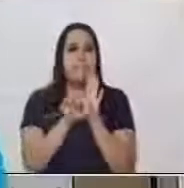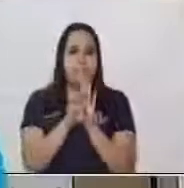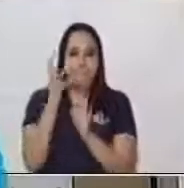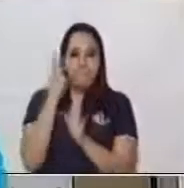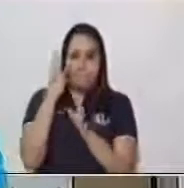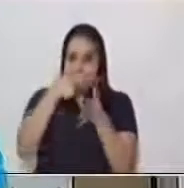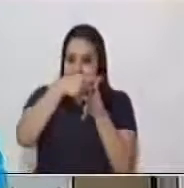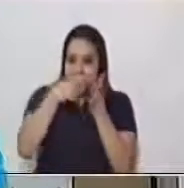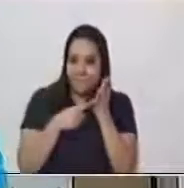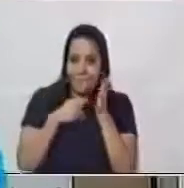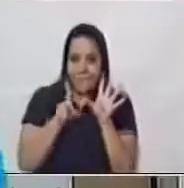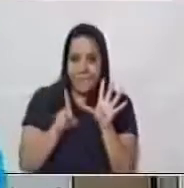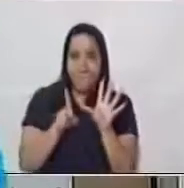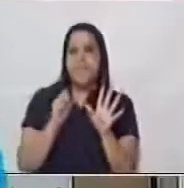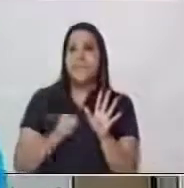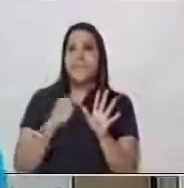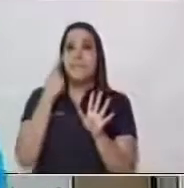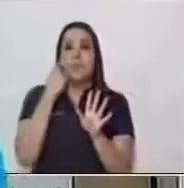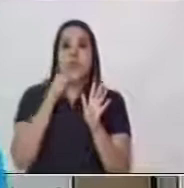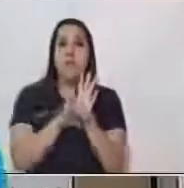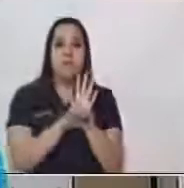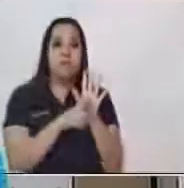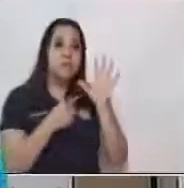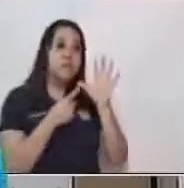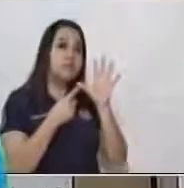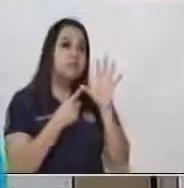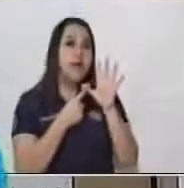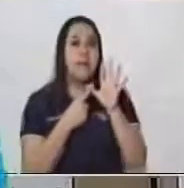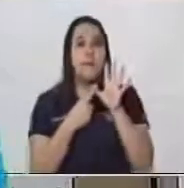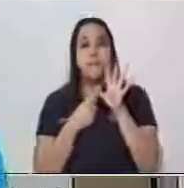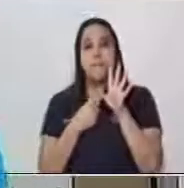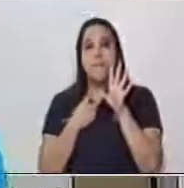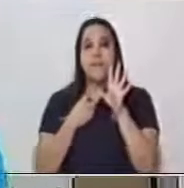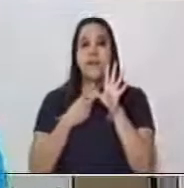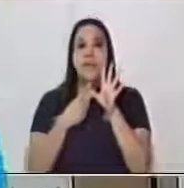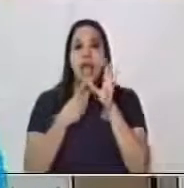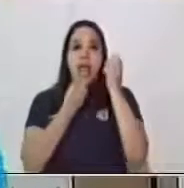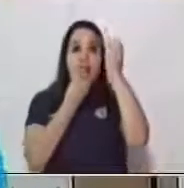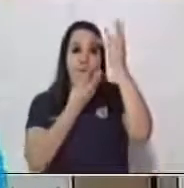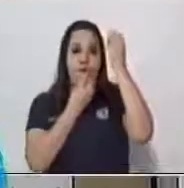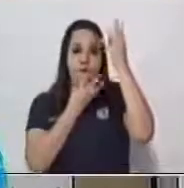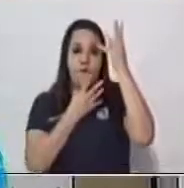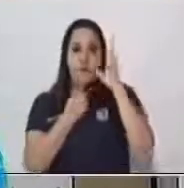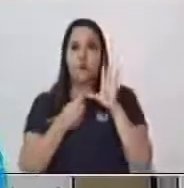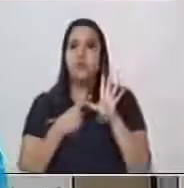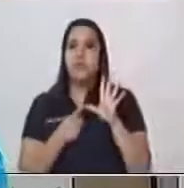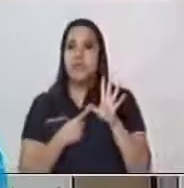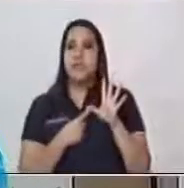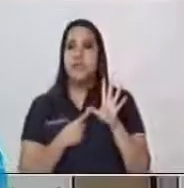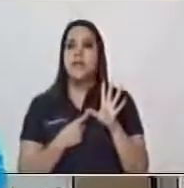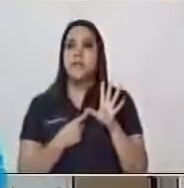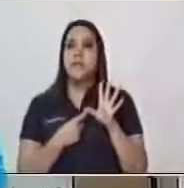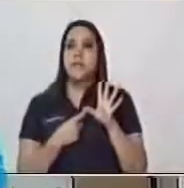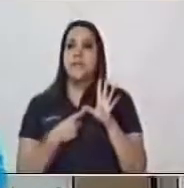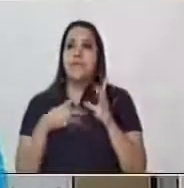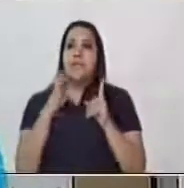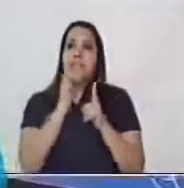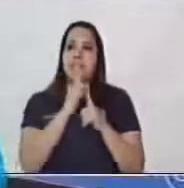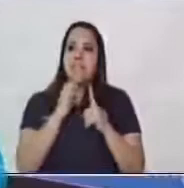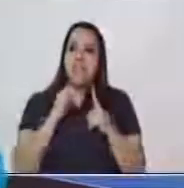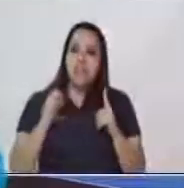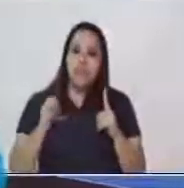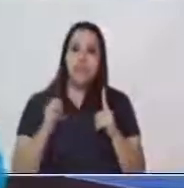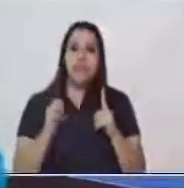estas. Si hablamos de enunciativas, hablamos de esas oraciones también en